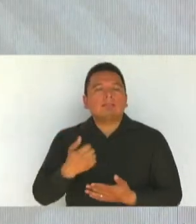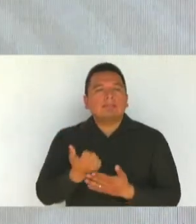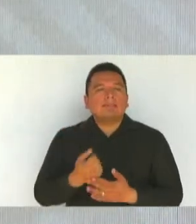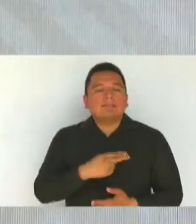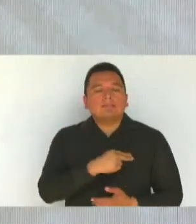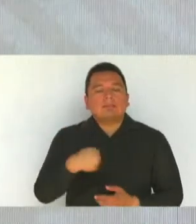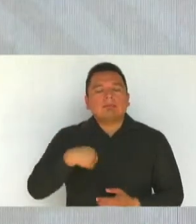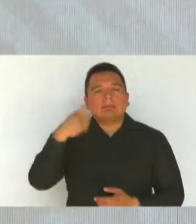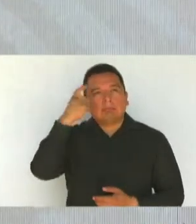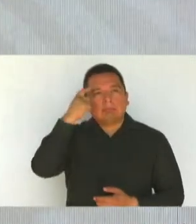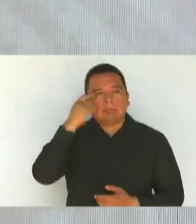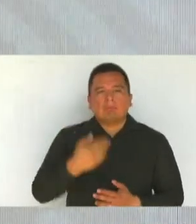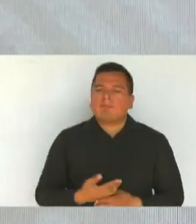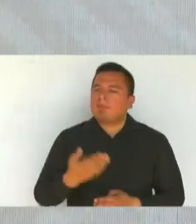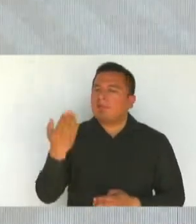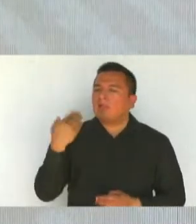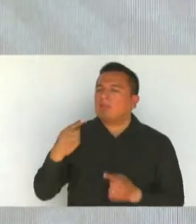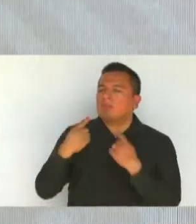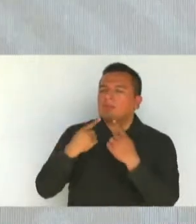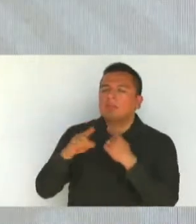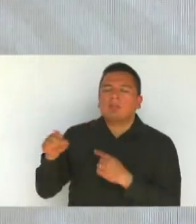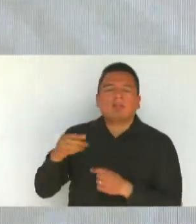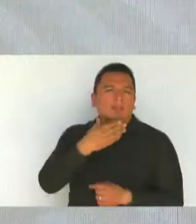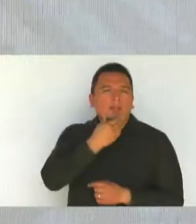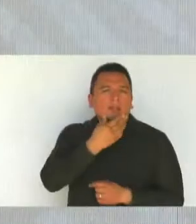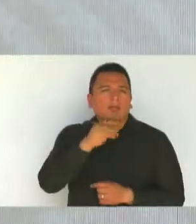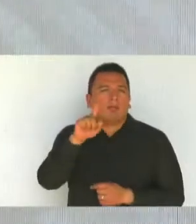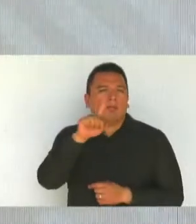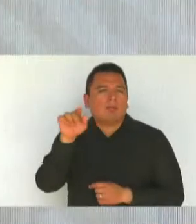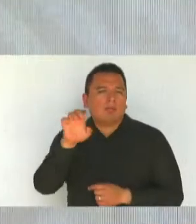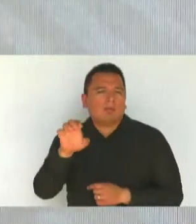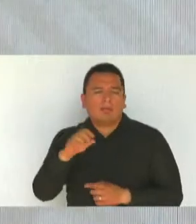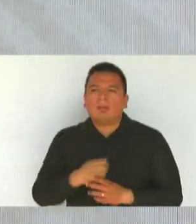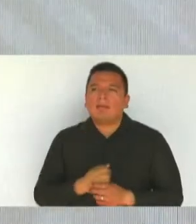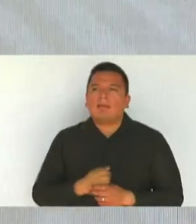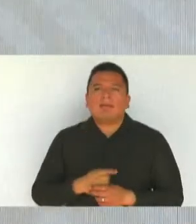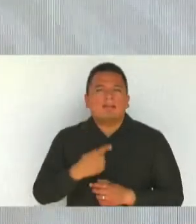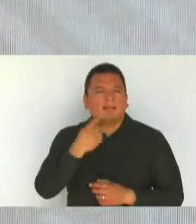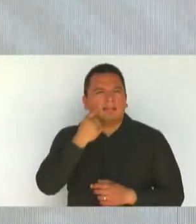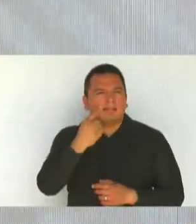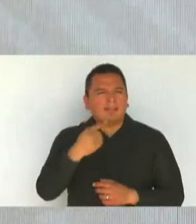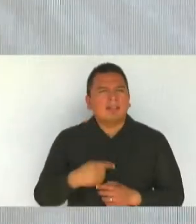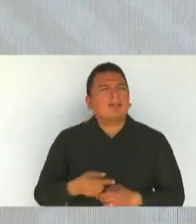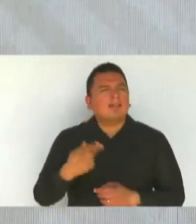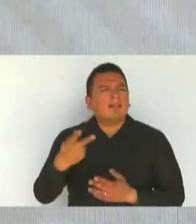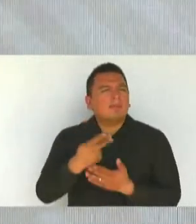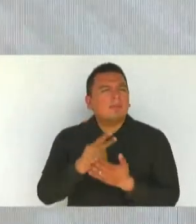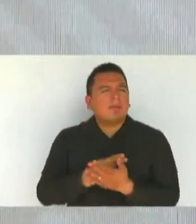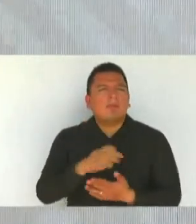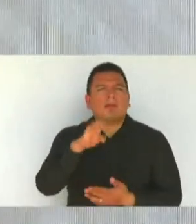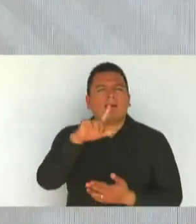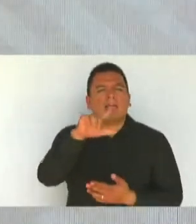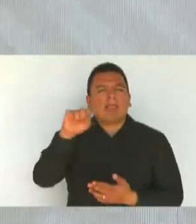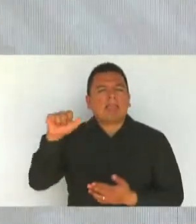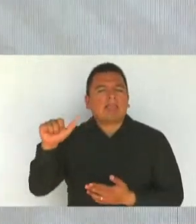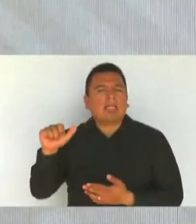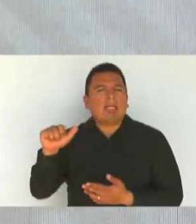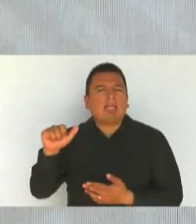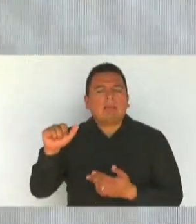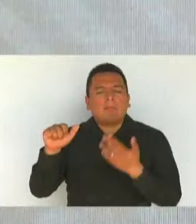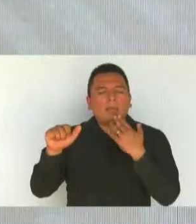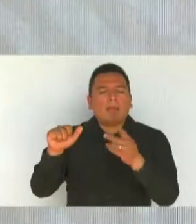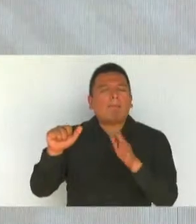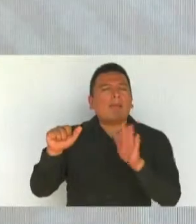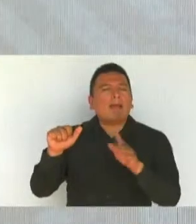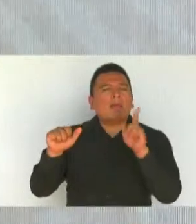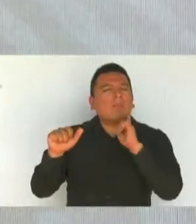algunos momentos que no era casualidad o que eso creía yo que le puso el nombre de una mujer para que nadie hablara mal de ella.